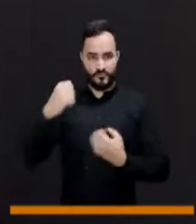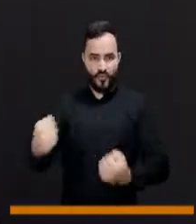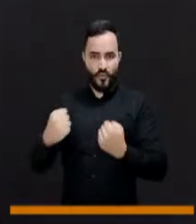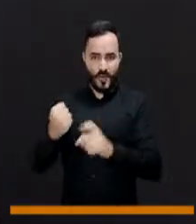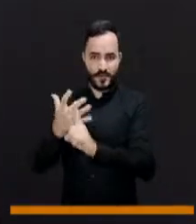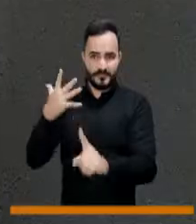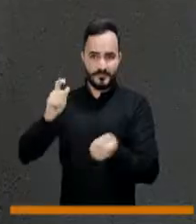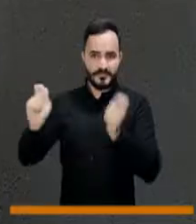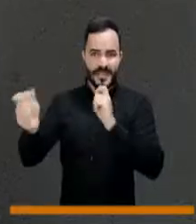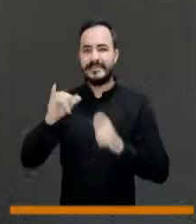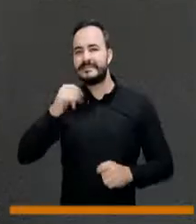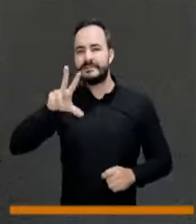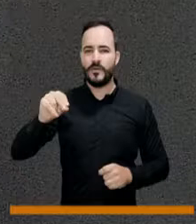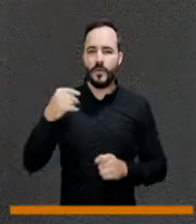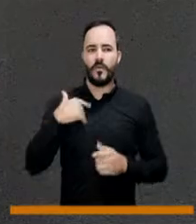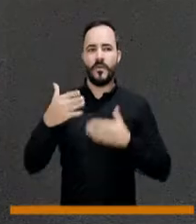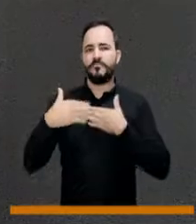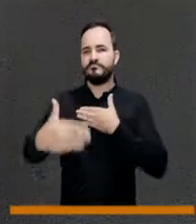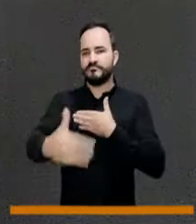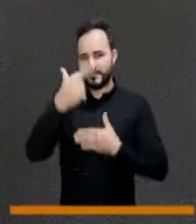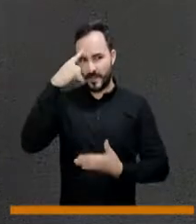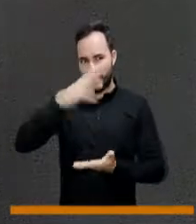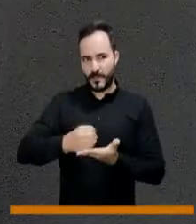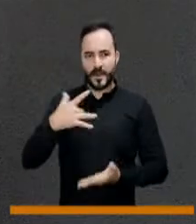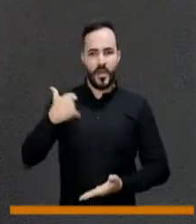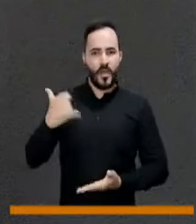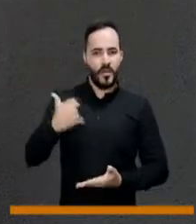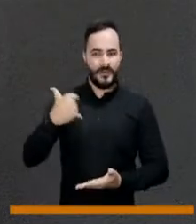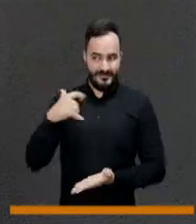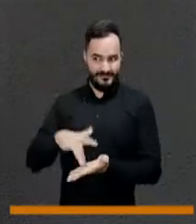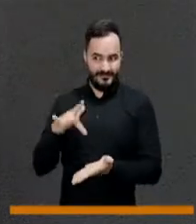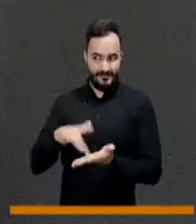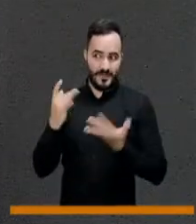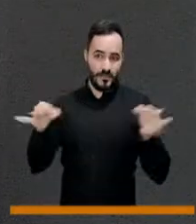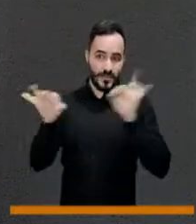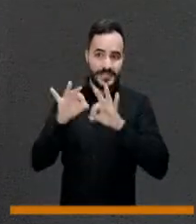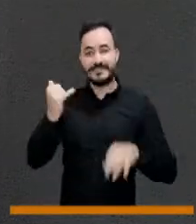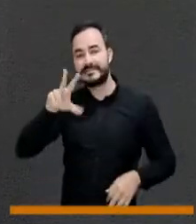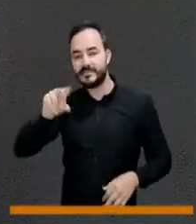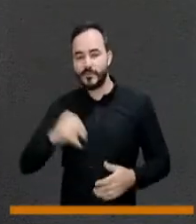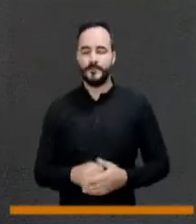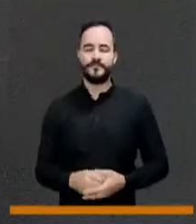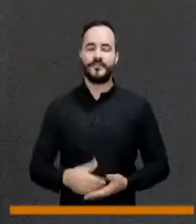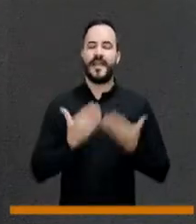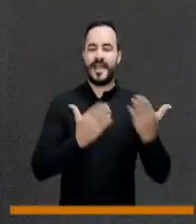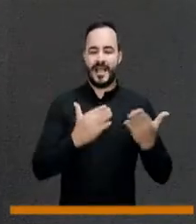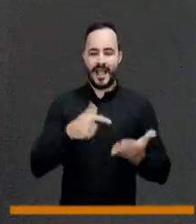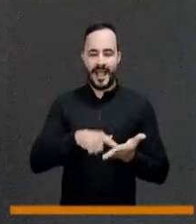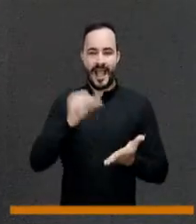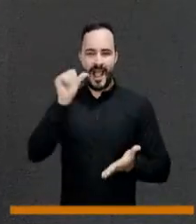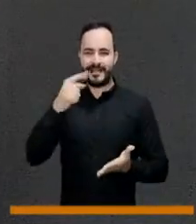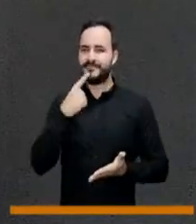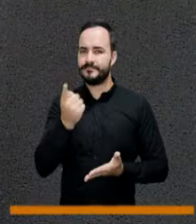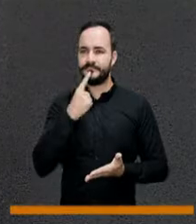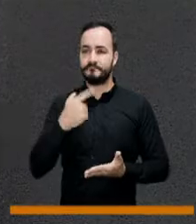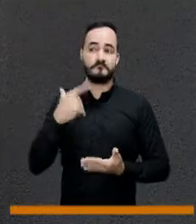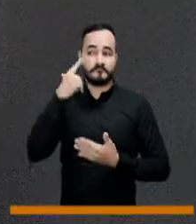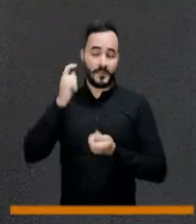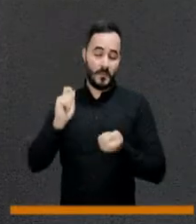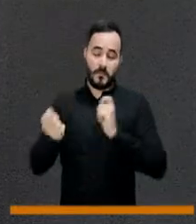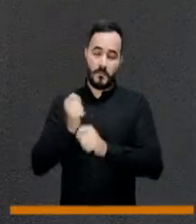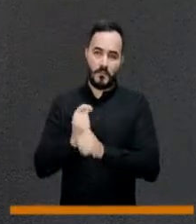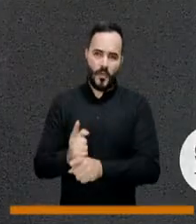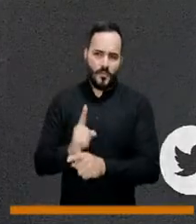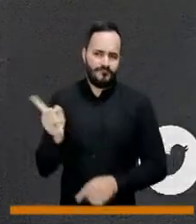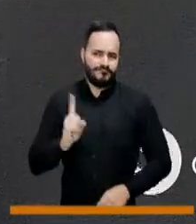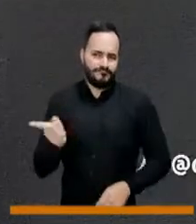estas elecciones que pasaron y con las que vienen? ¿Qué tanto depende ese cambio de la participación de los jóvenes? Dice arroba Mike Quiroz, el cambio